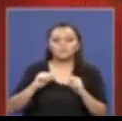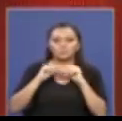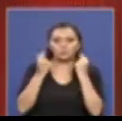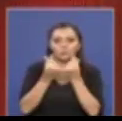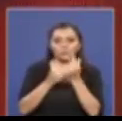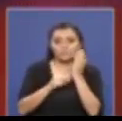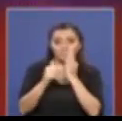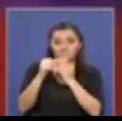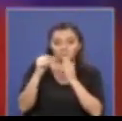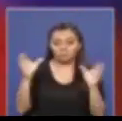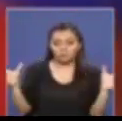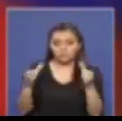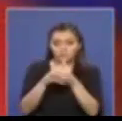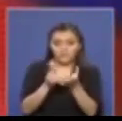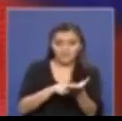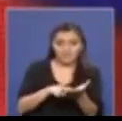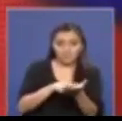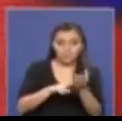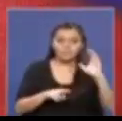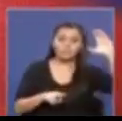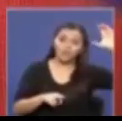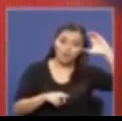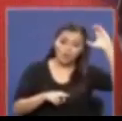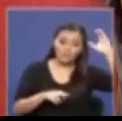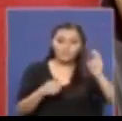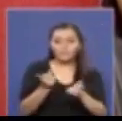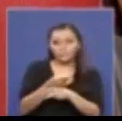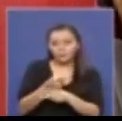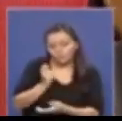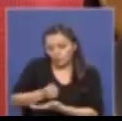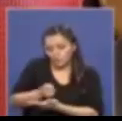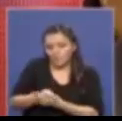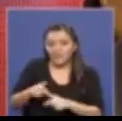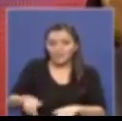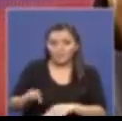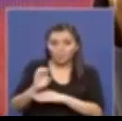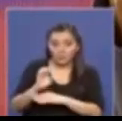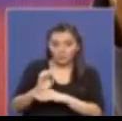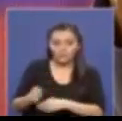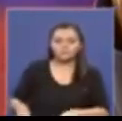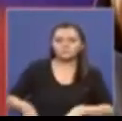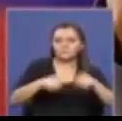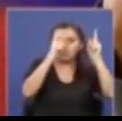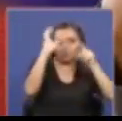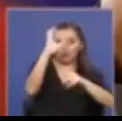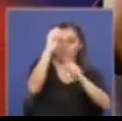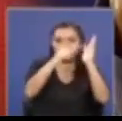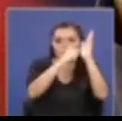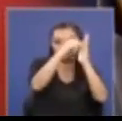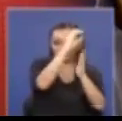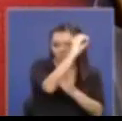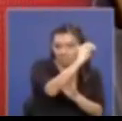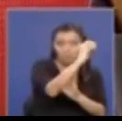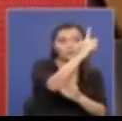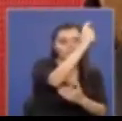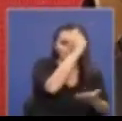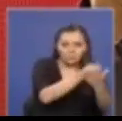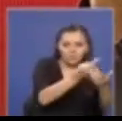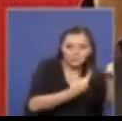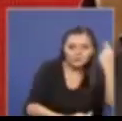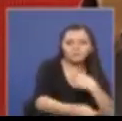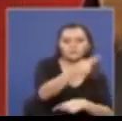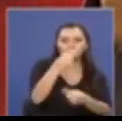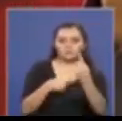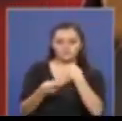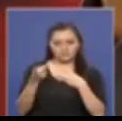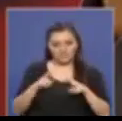gabinetes binacionales, que la gente de Colombia pueda comprar ciertos productos en Ecuador y llevarlos a Colombia sin pagar aranceles y viceversa. Pero